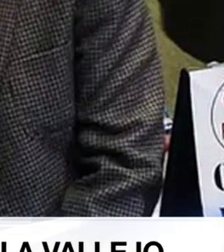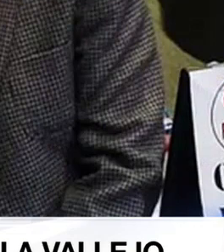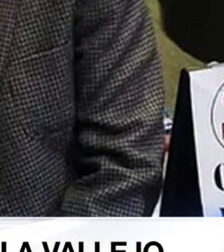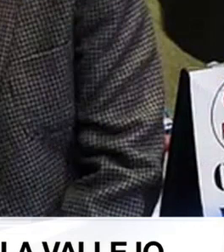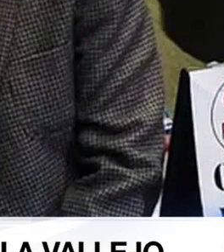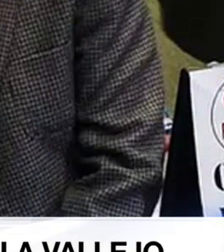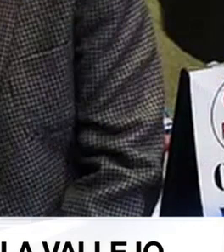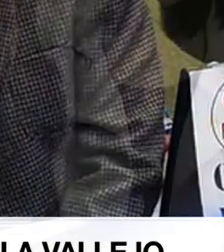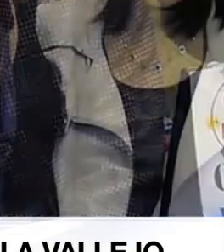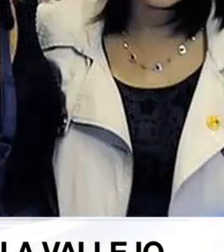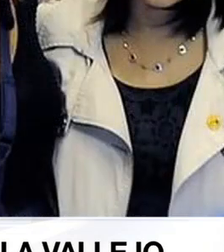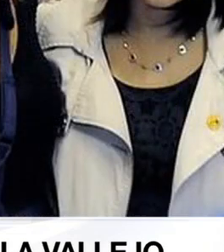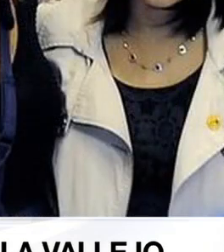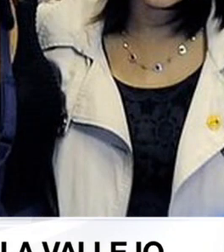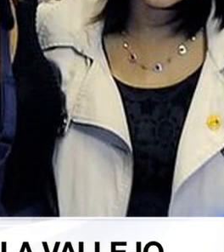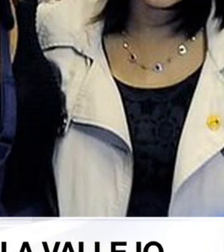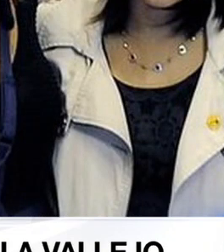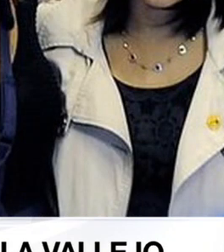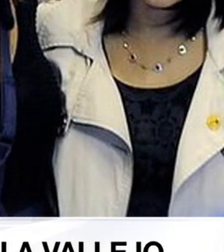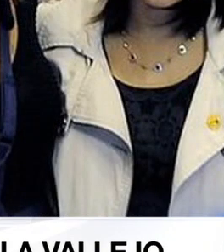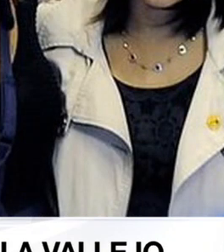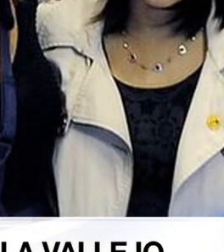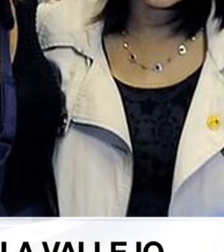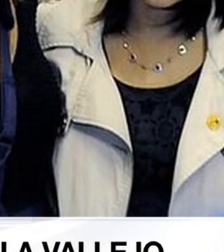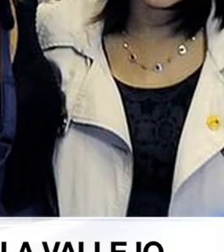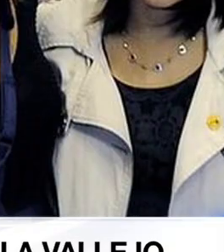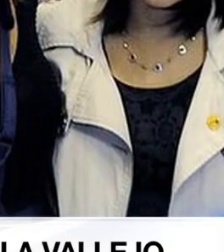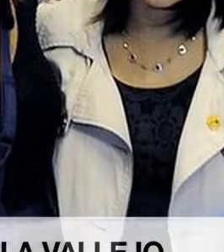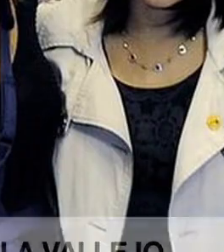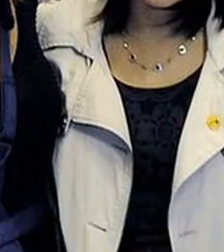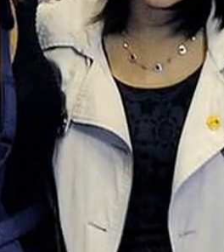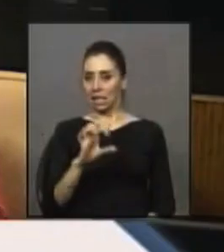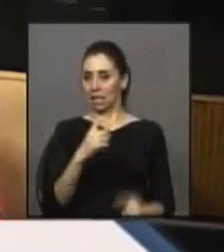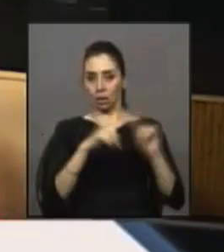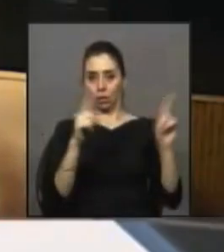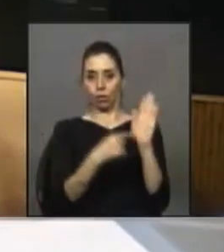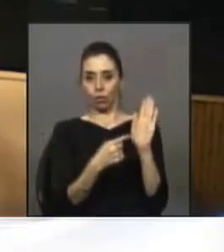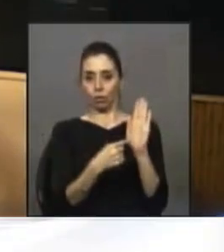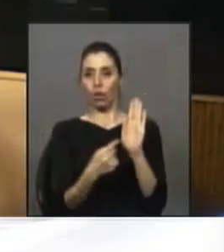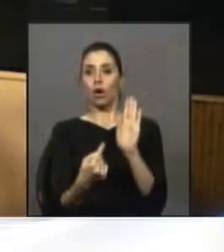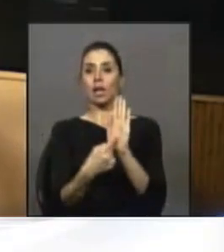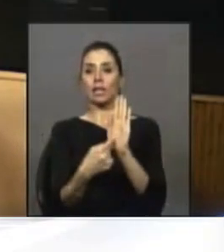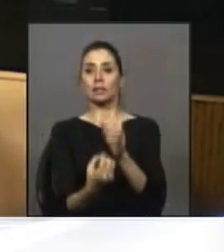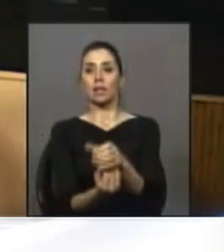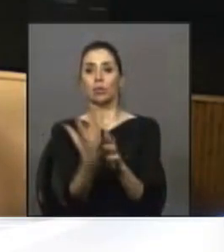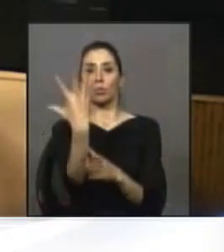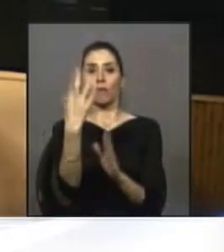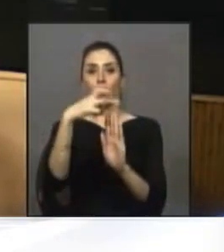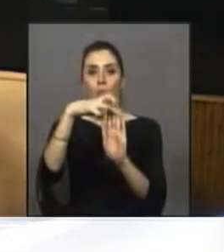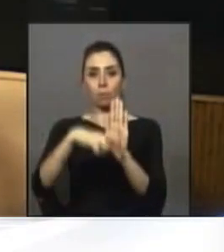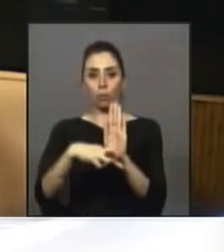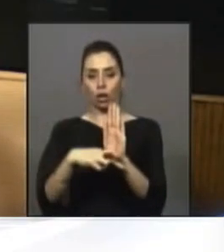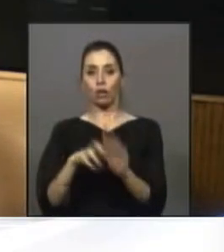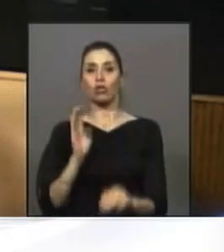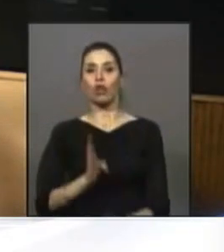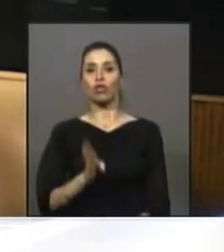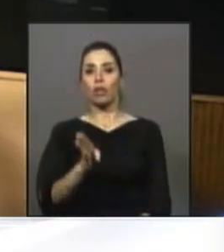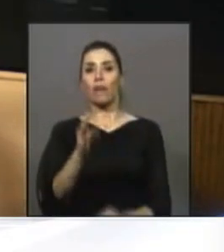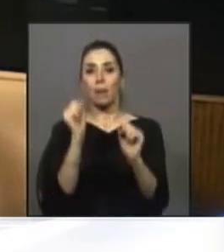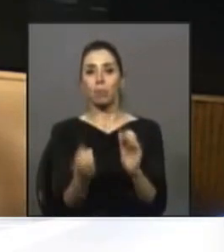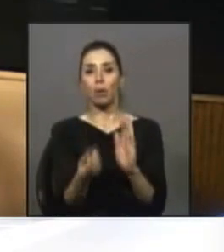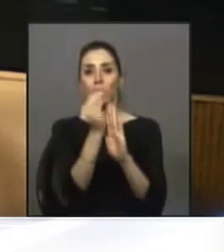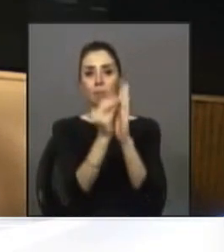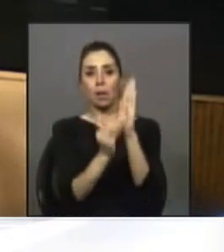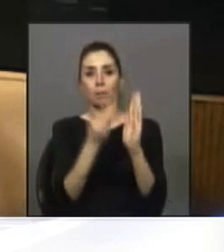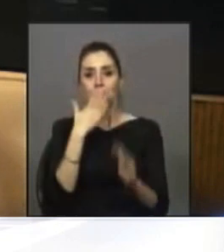Consecuente con sus ideas, Camila Vallejo insistió en aprobar la idea de legislar. Este es un nuevo proyecto y todavía lo podemos